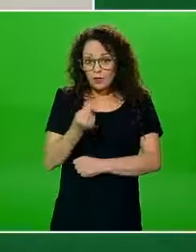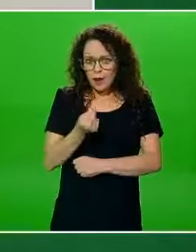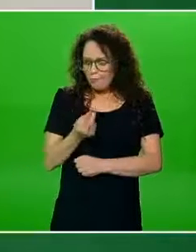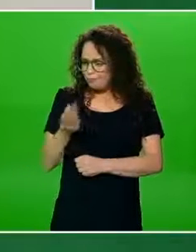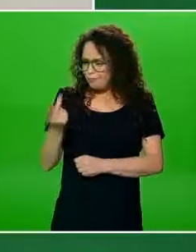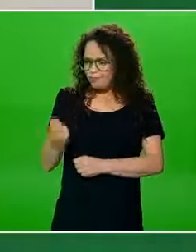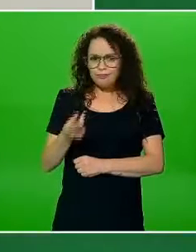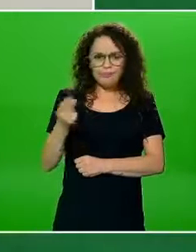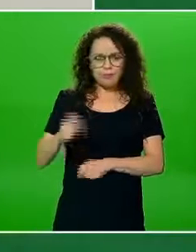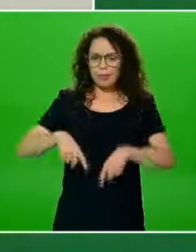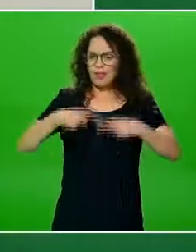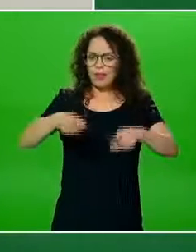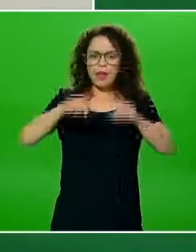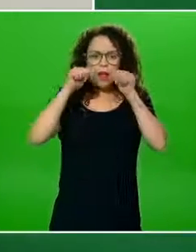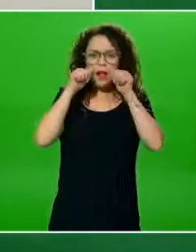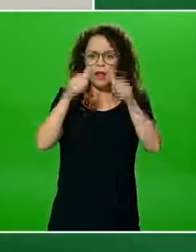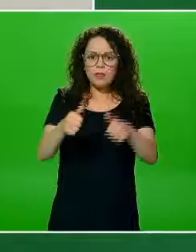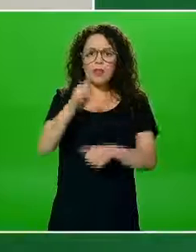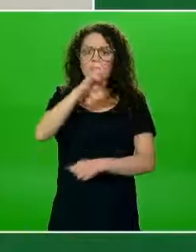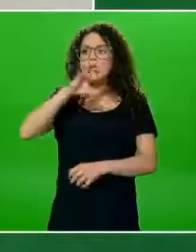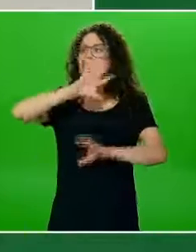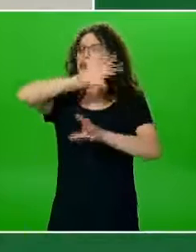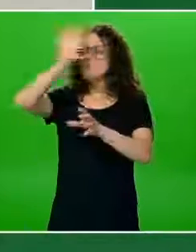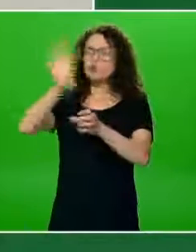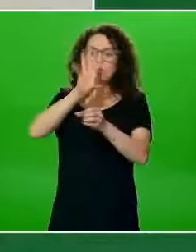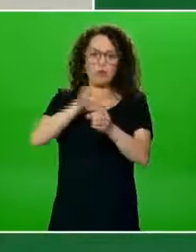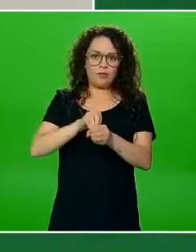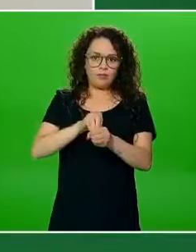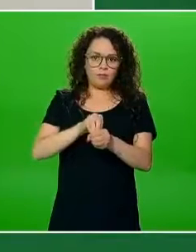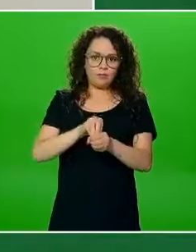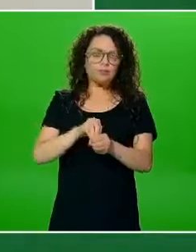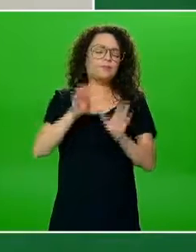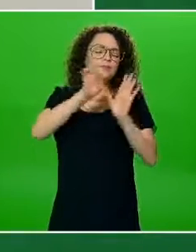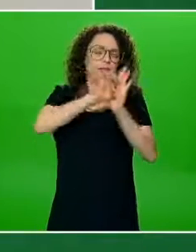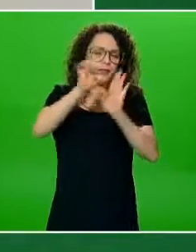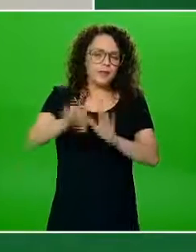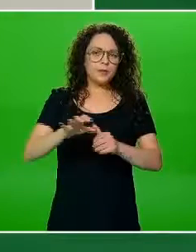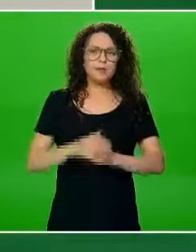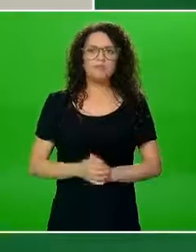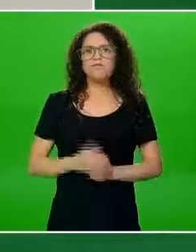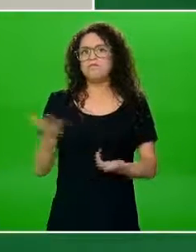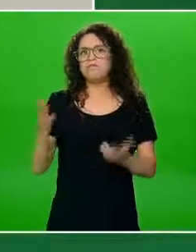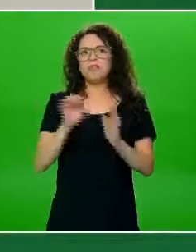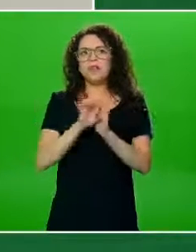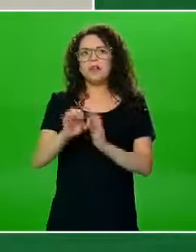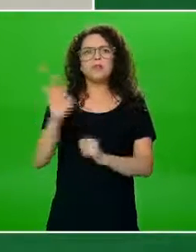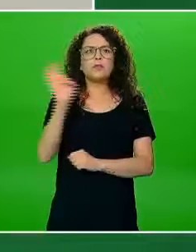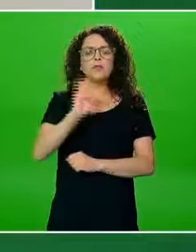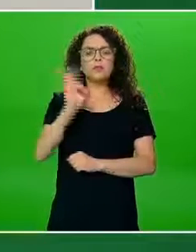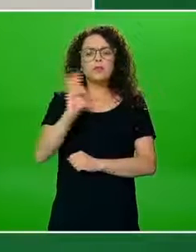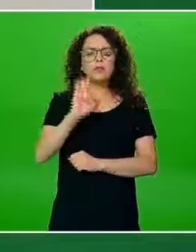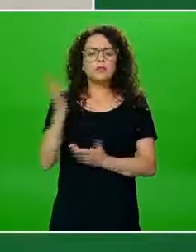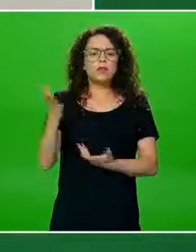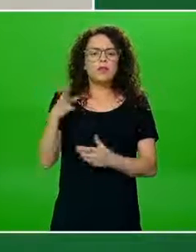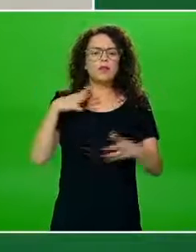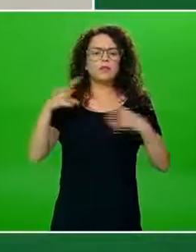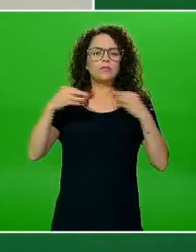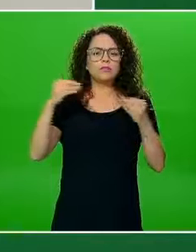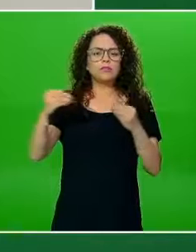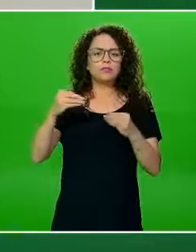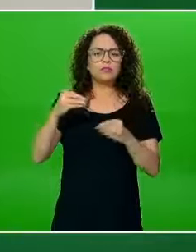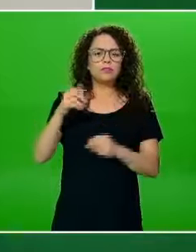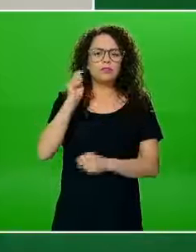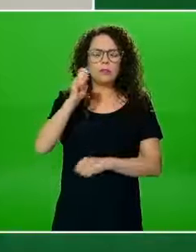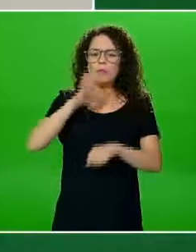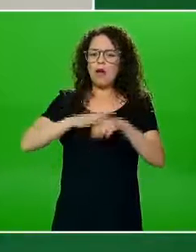de ese total que en su momento yo logré. Es decir, si en algún punto de la epidemia, vamos a suponer que el punto más